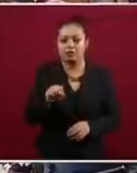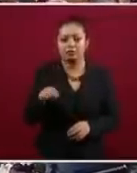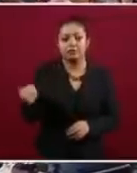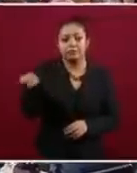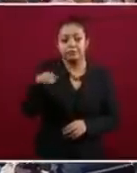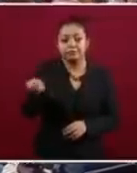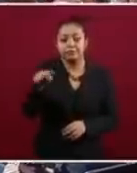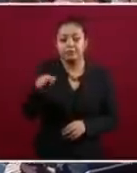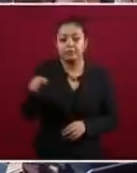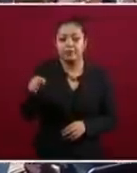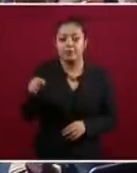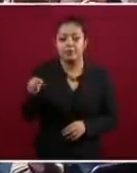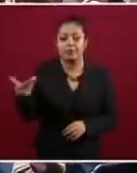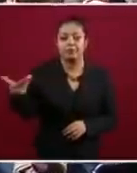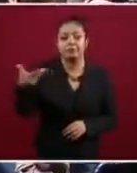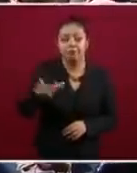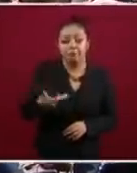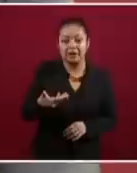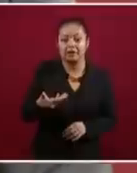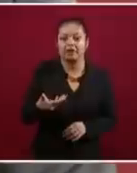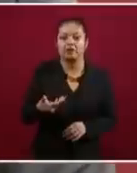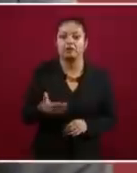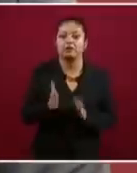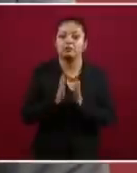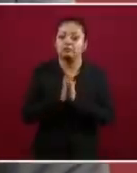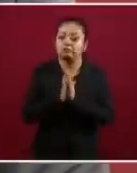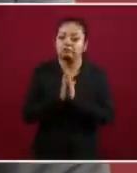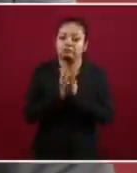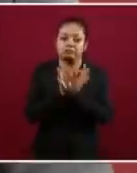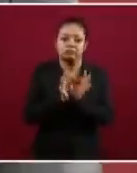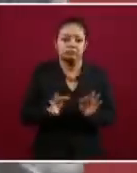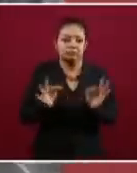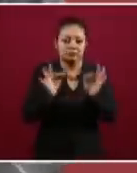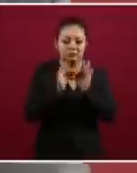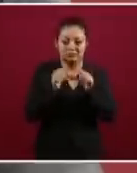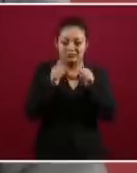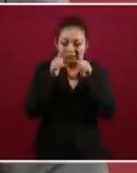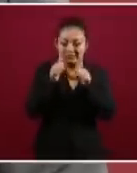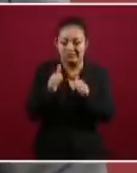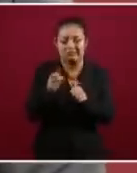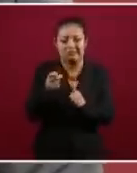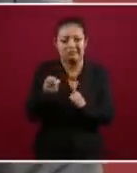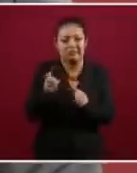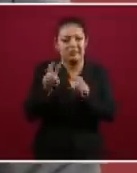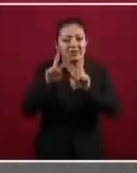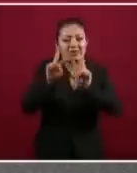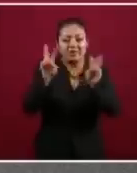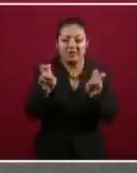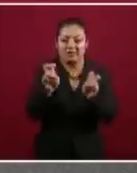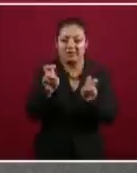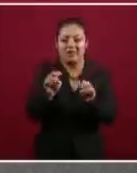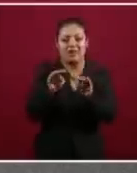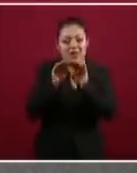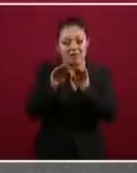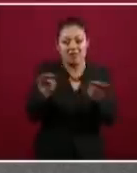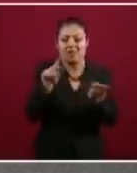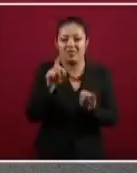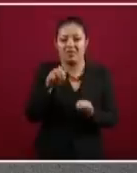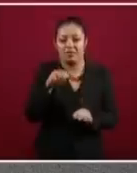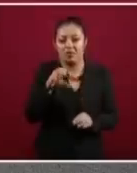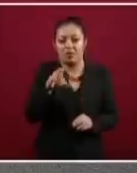pidieron que se atendiera este tema en nuestro país,